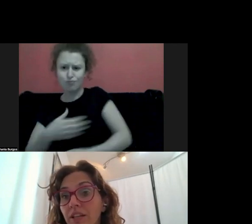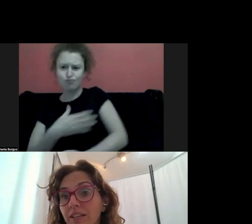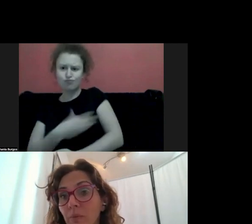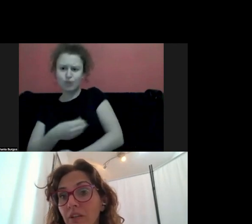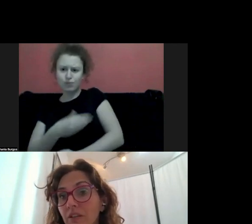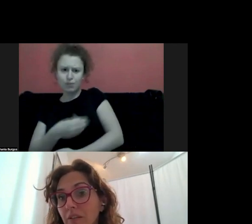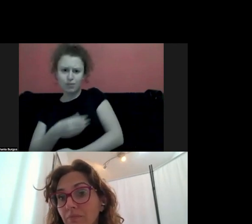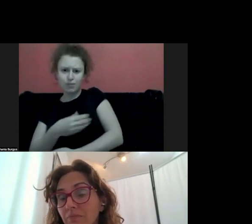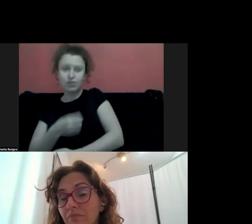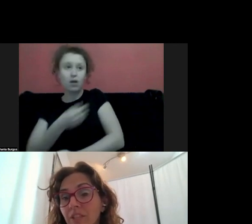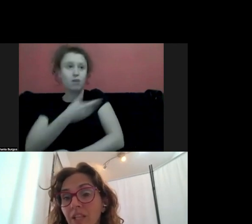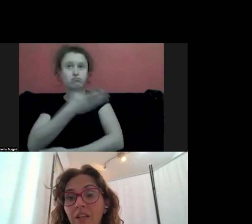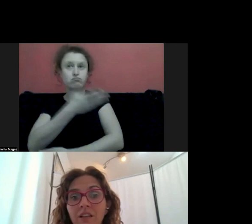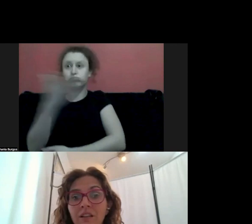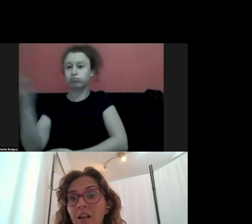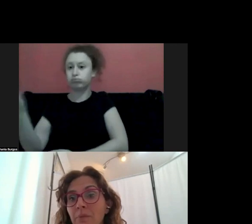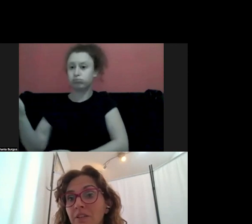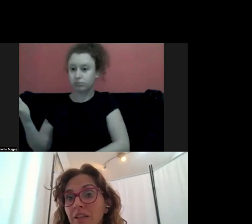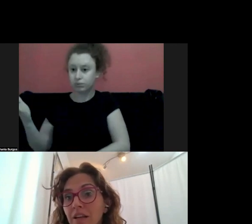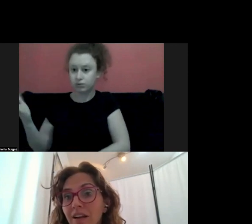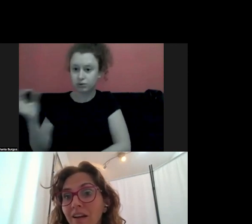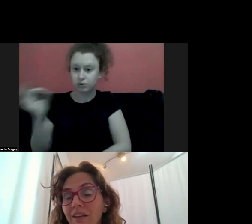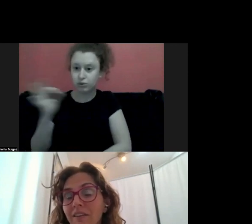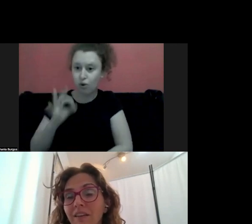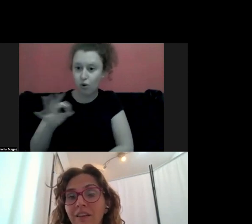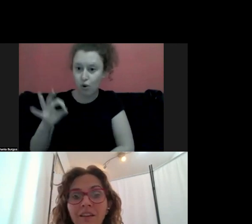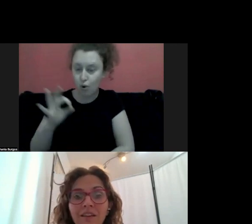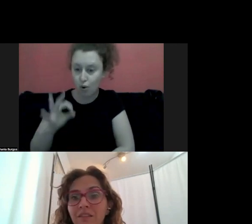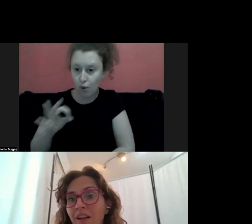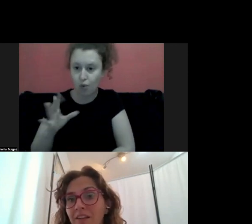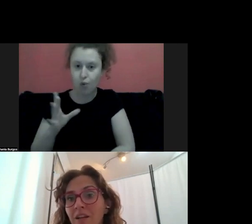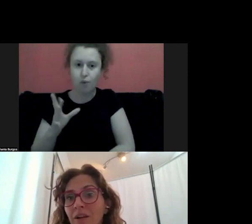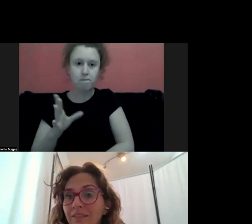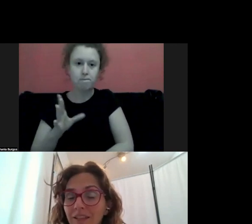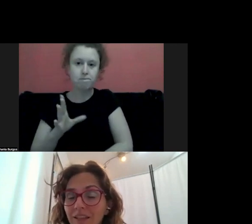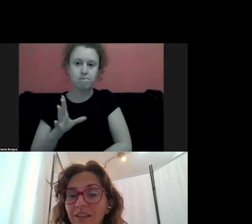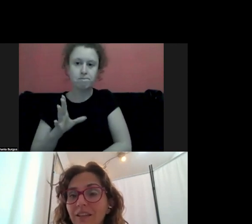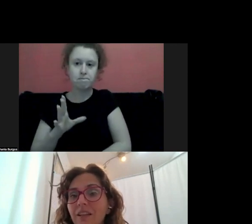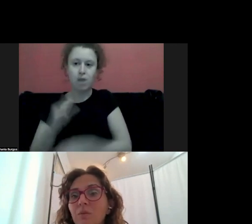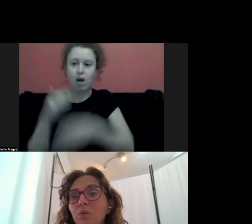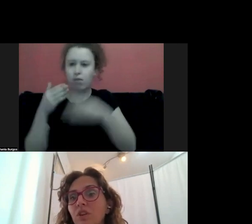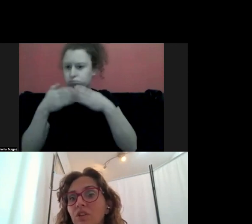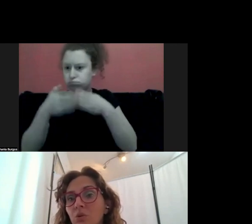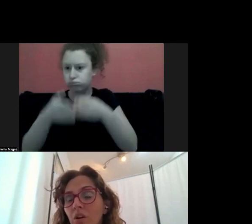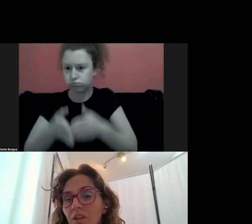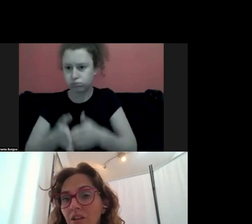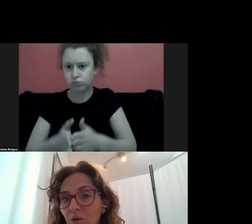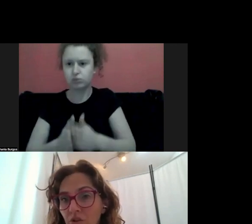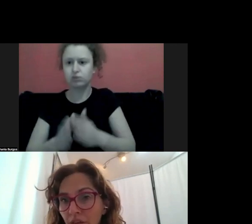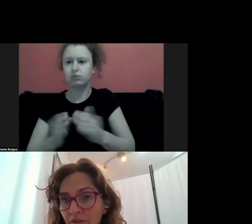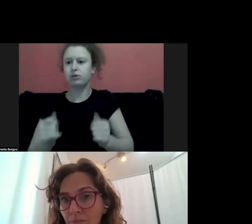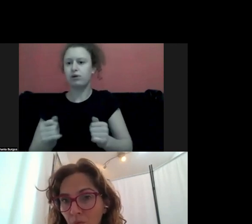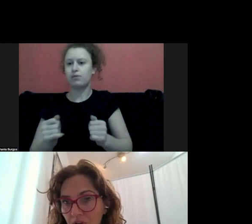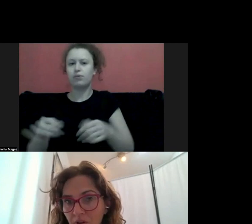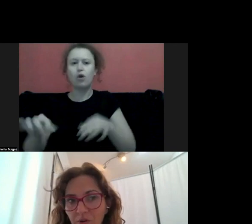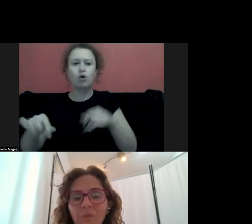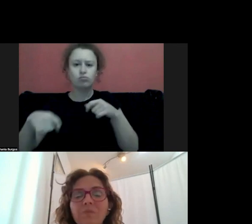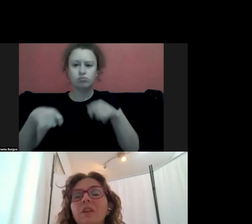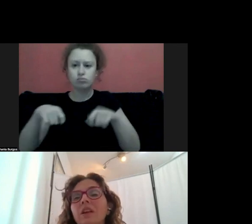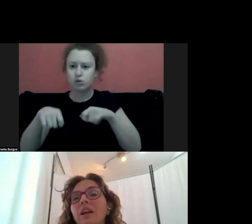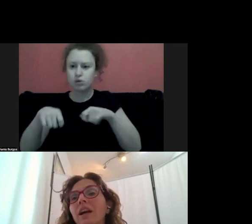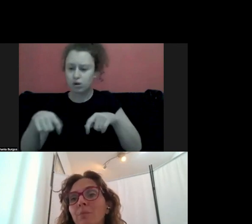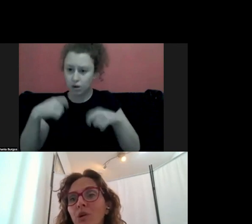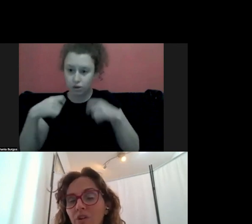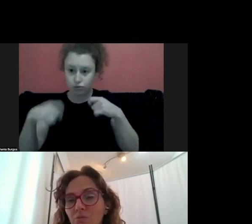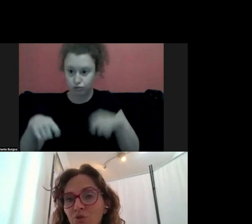expulsan directamente de la piscina, del restaurante, porque esto aquí no se hace en público,